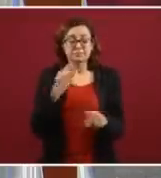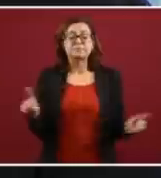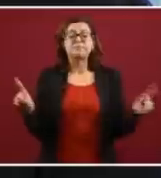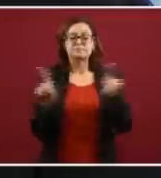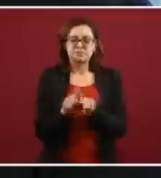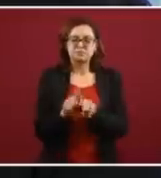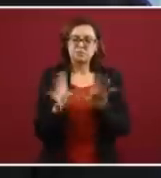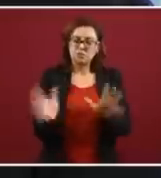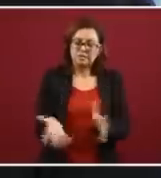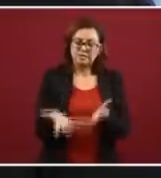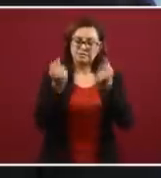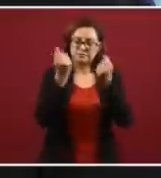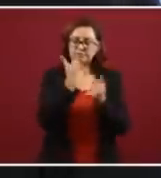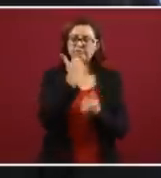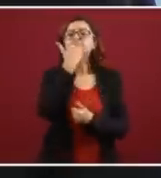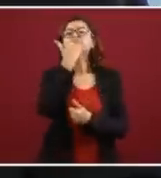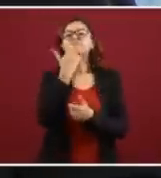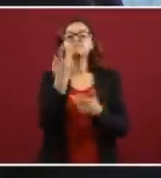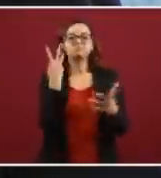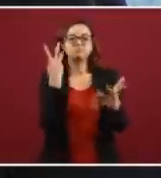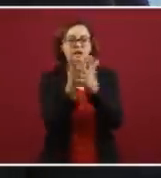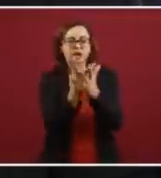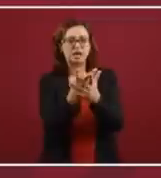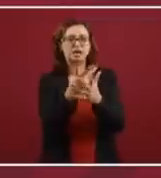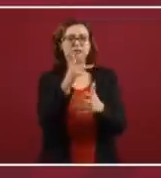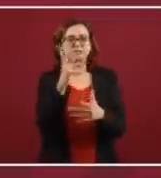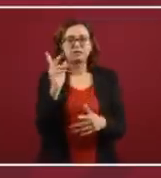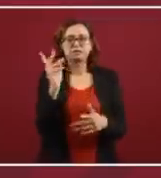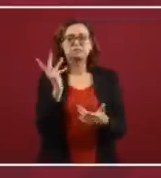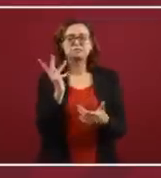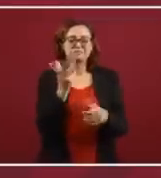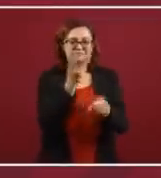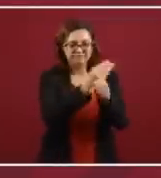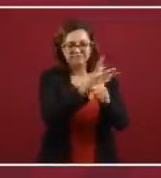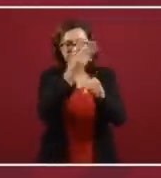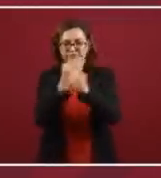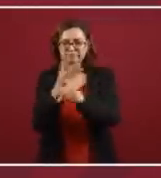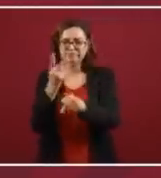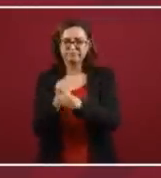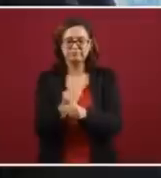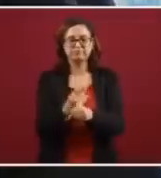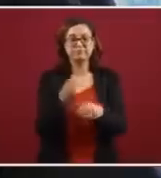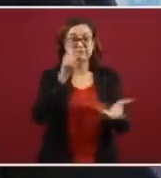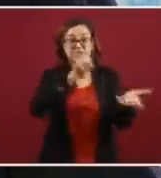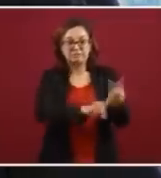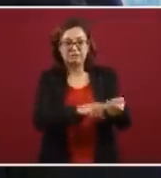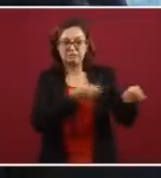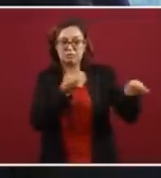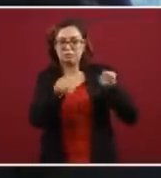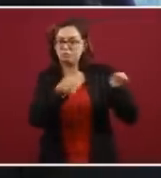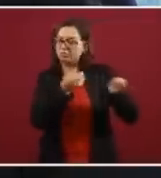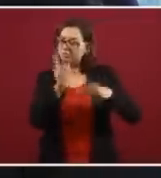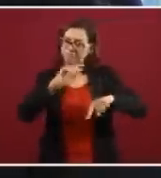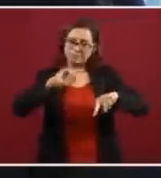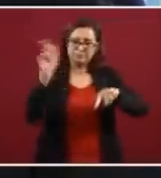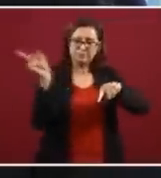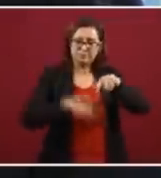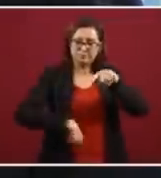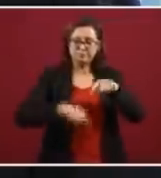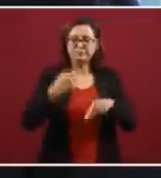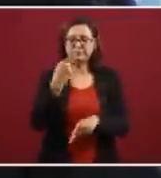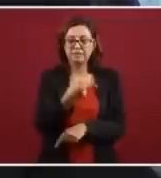y dignificación de las cárceles para terminar con el autogobierno. Desde ellas se administra